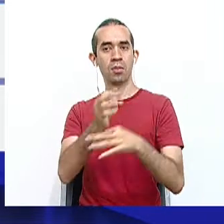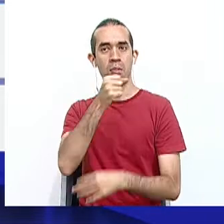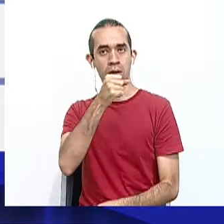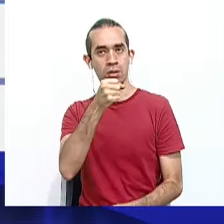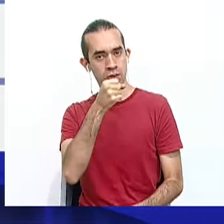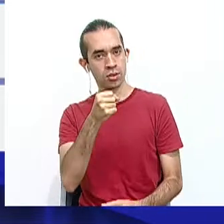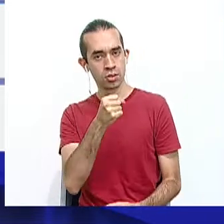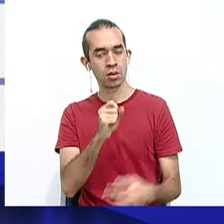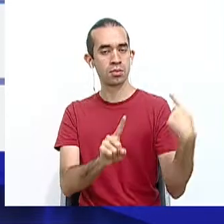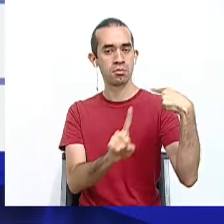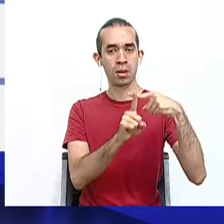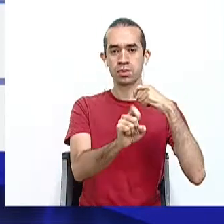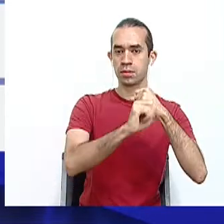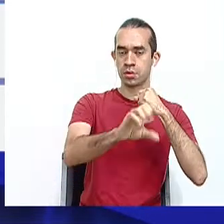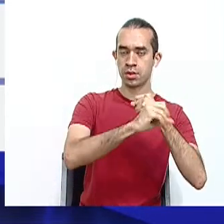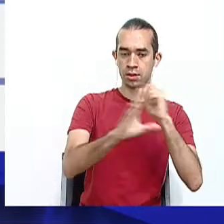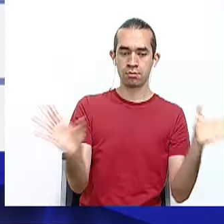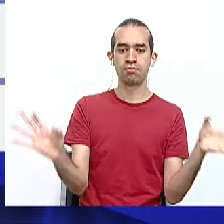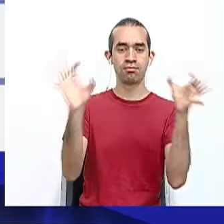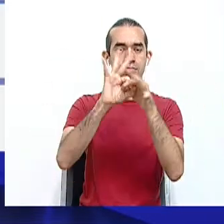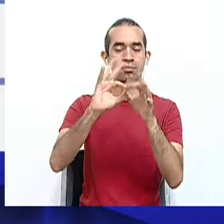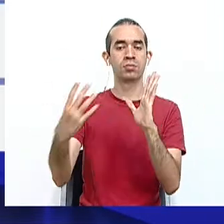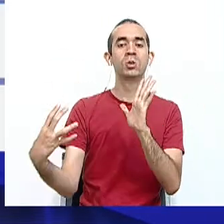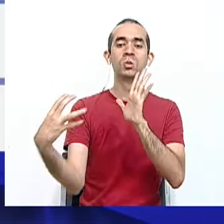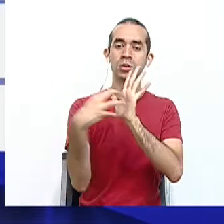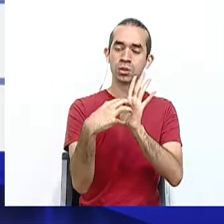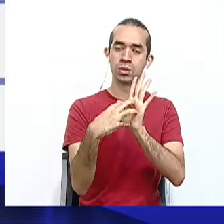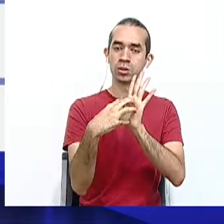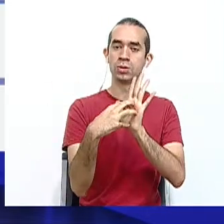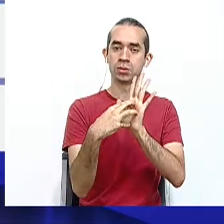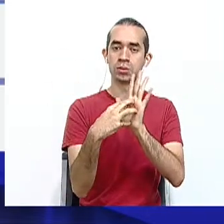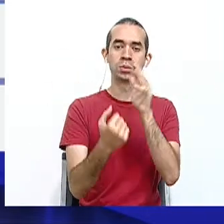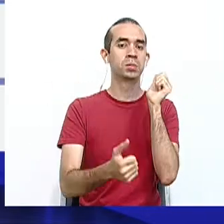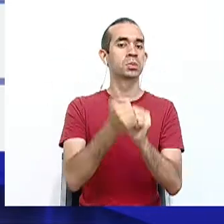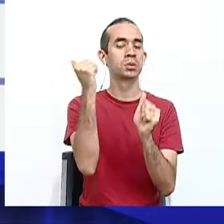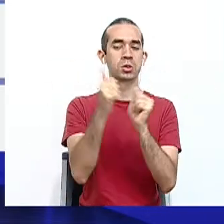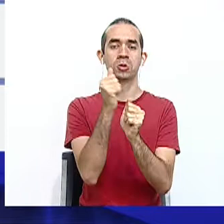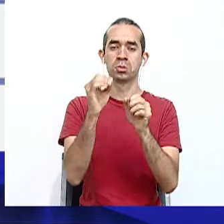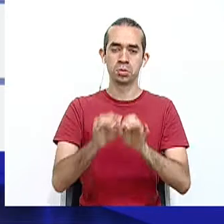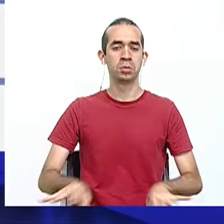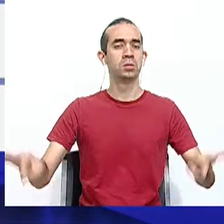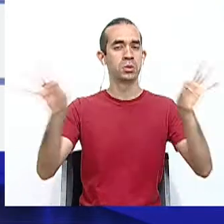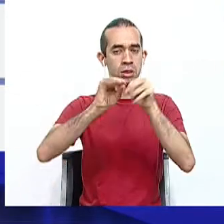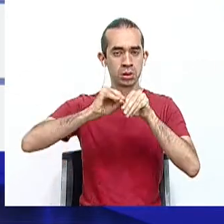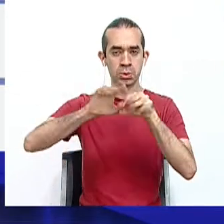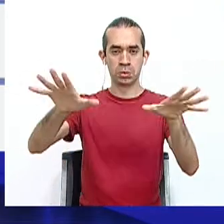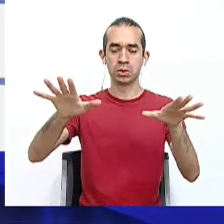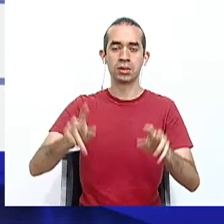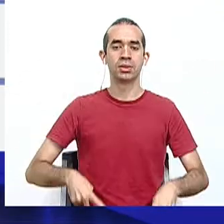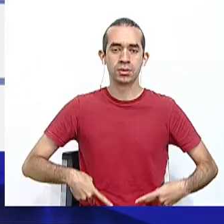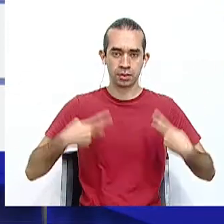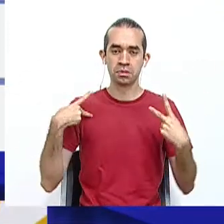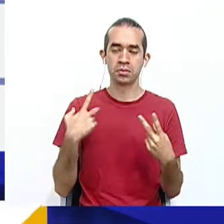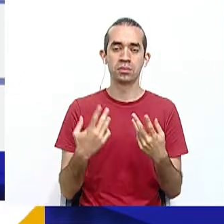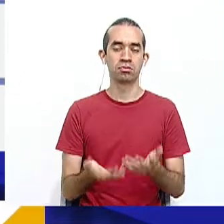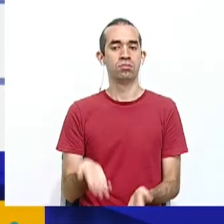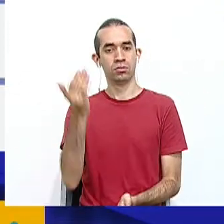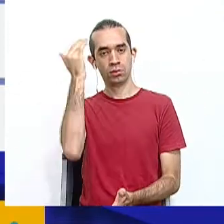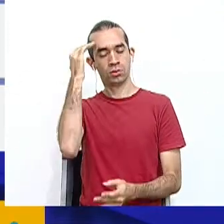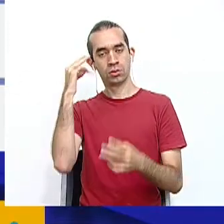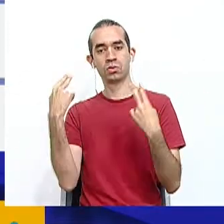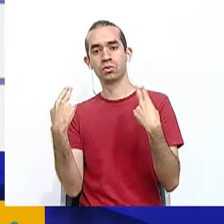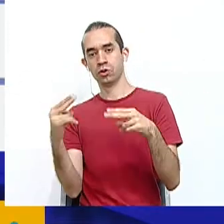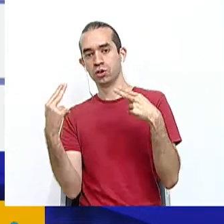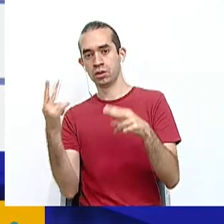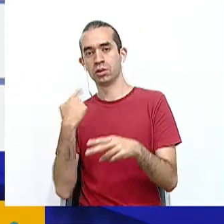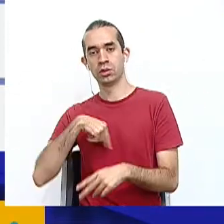con la publicidad constituyen uno de los textos que tienen mayor trascendencia en nuestras vidas. A través de las noticias nos